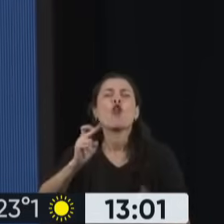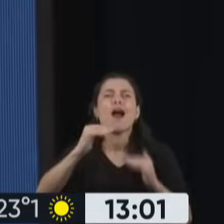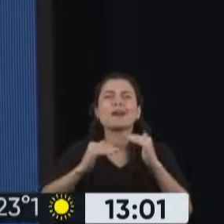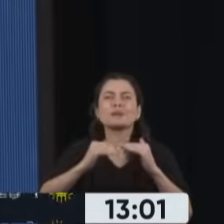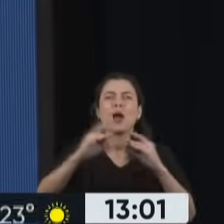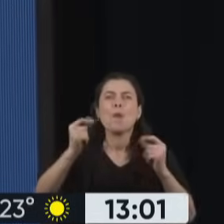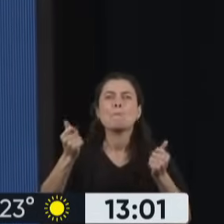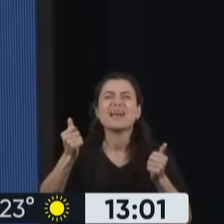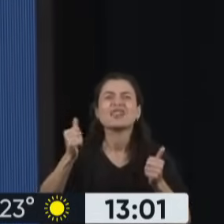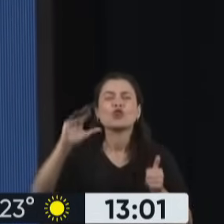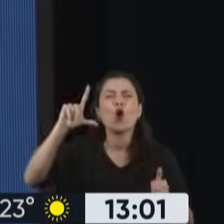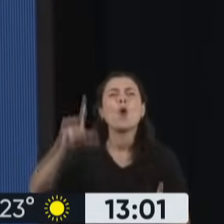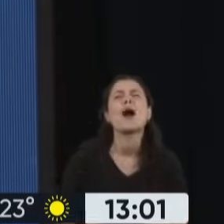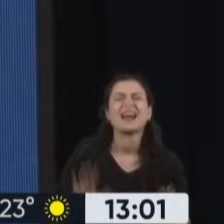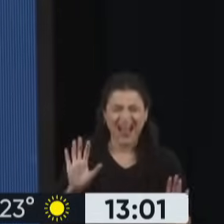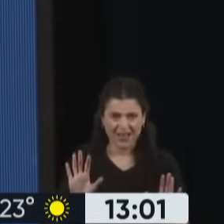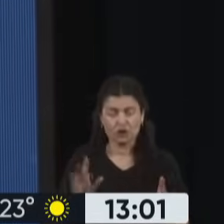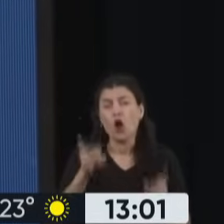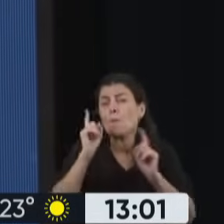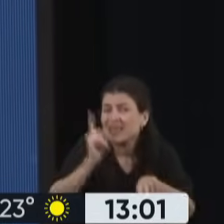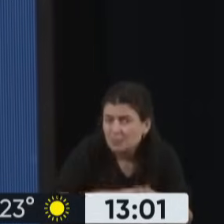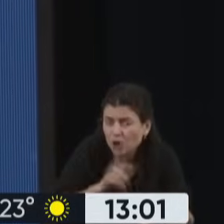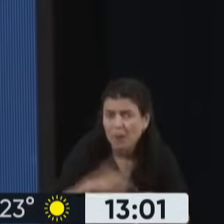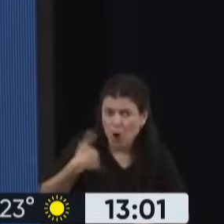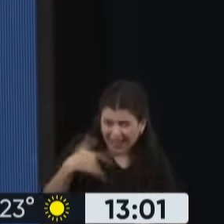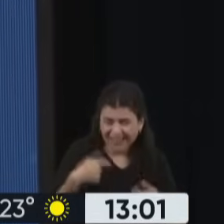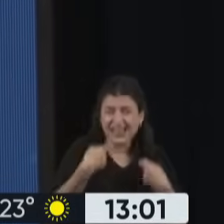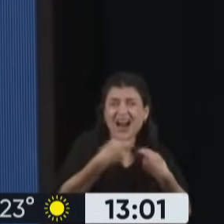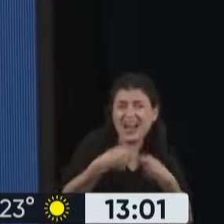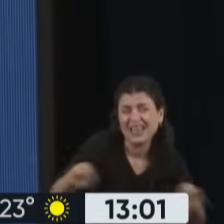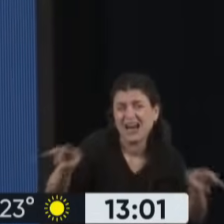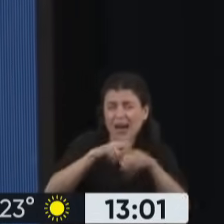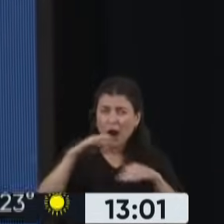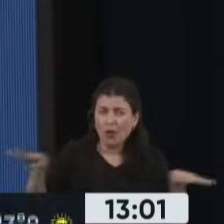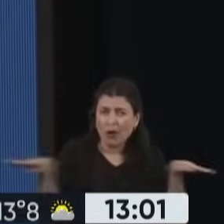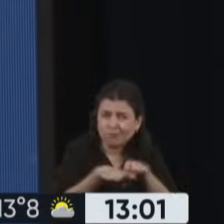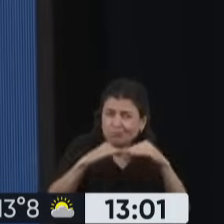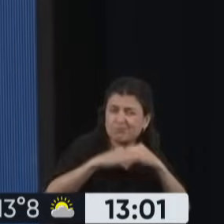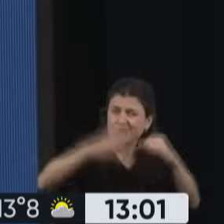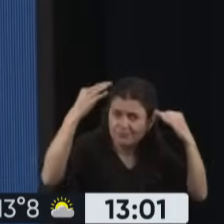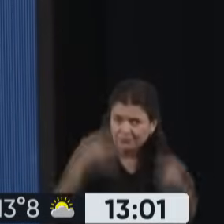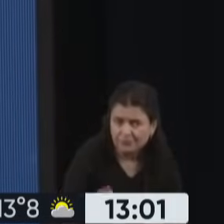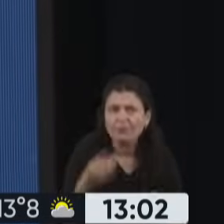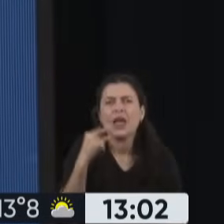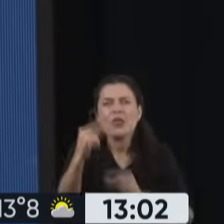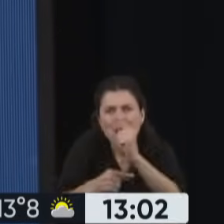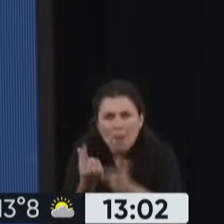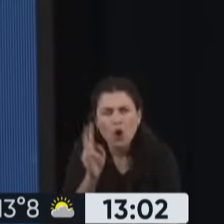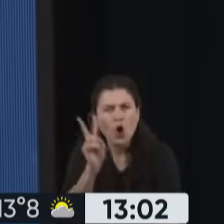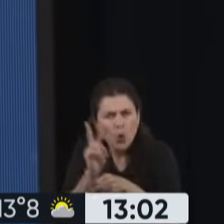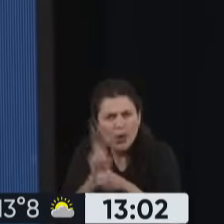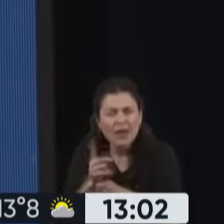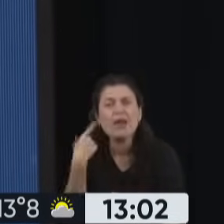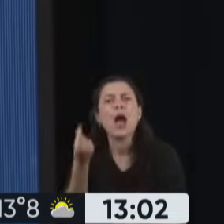sigamos teniendo superávit fiscal y sacando pesos del medio, y que cuando hagamos la colocación del Bopreal y saquemos más pesos y